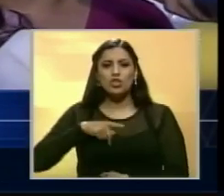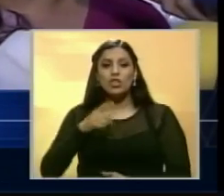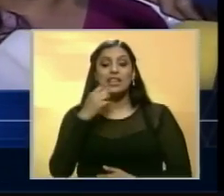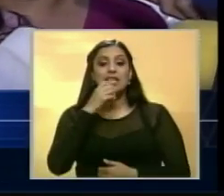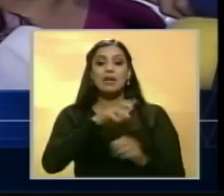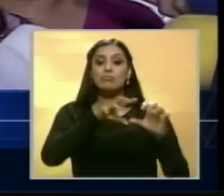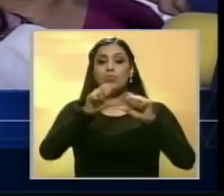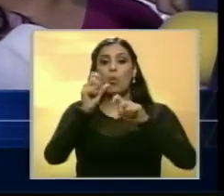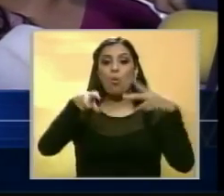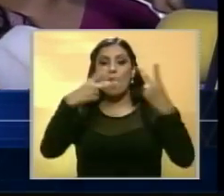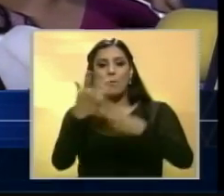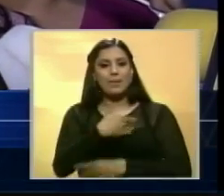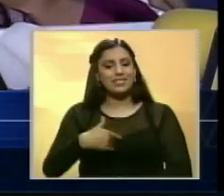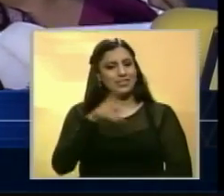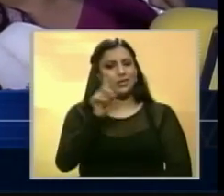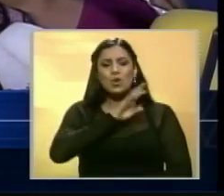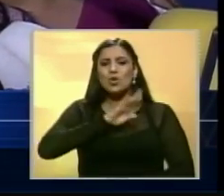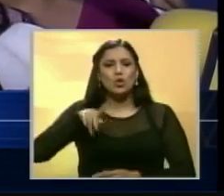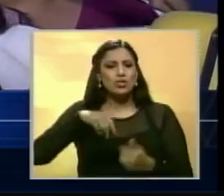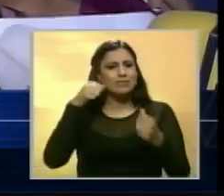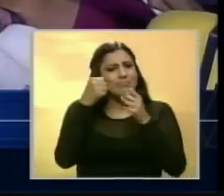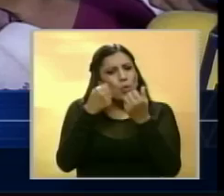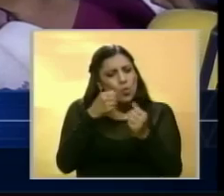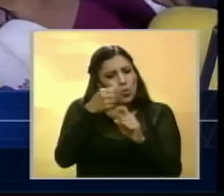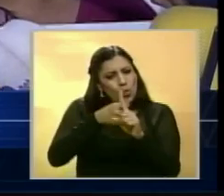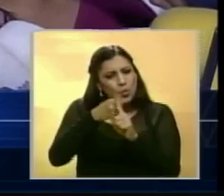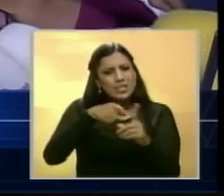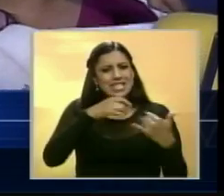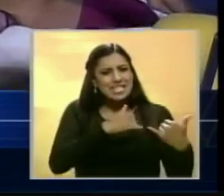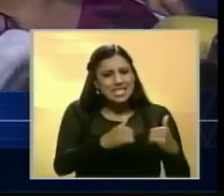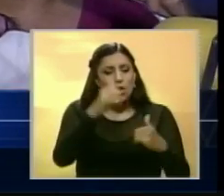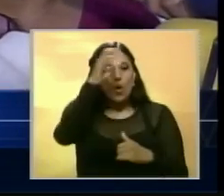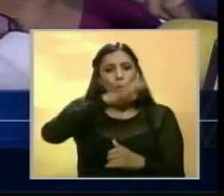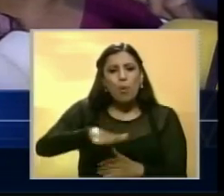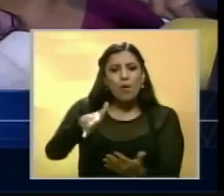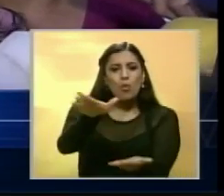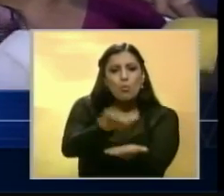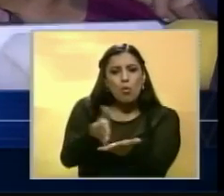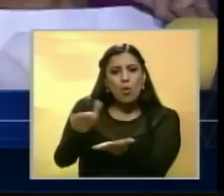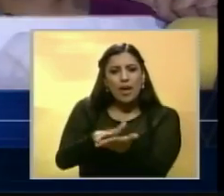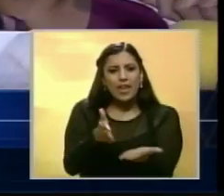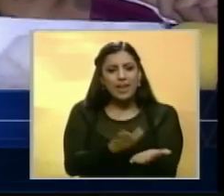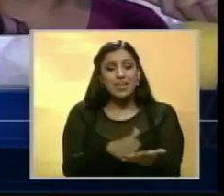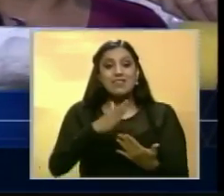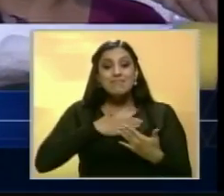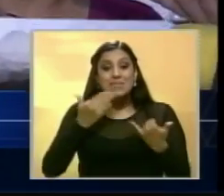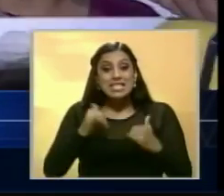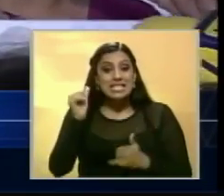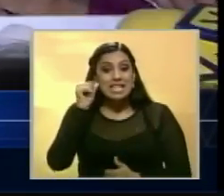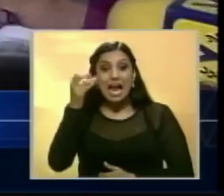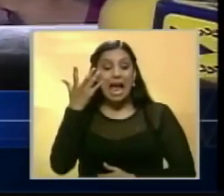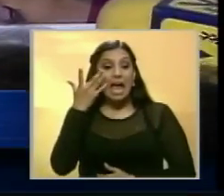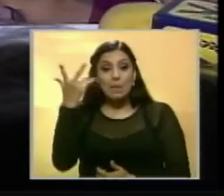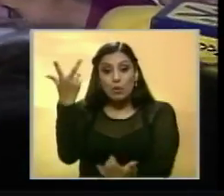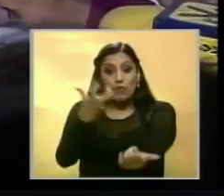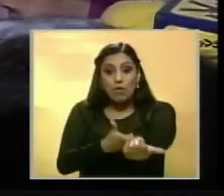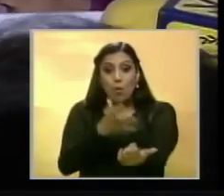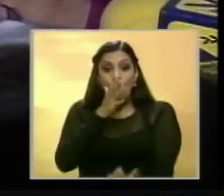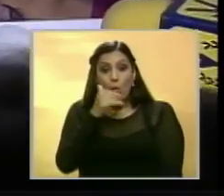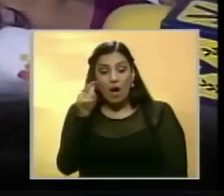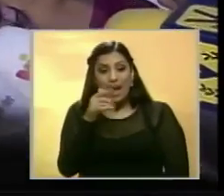la presidencia, es para pelear por nuestros hijos, por el pueblo que se nos están muriendo. Mi hija, si no recibe este